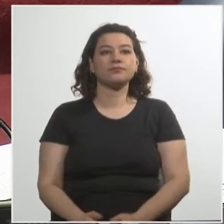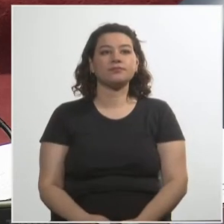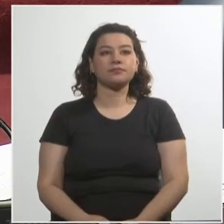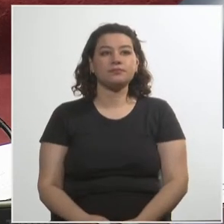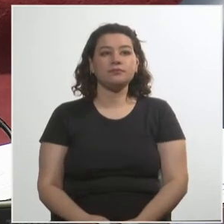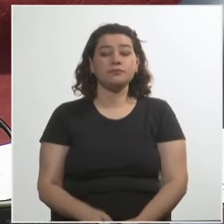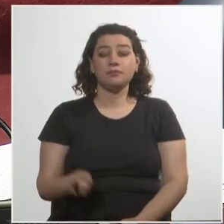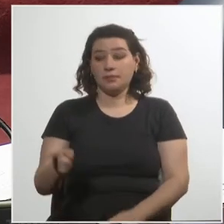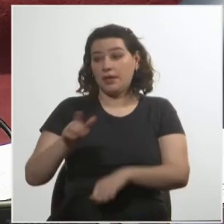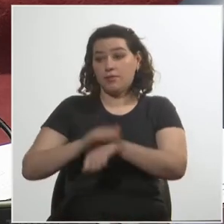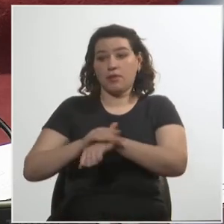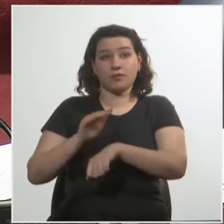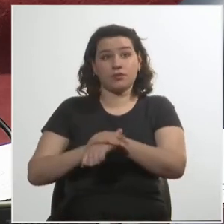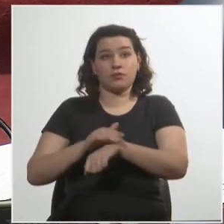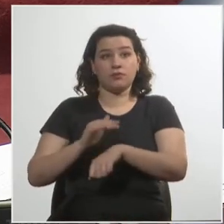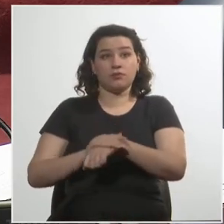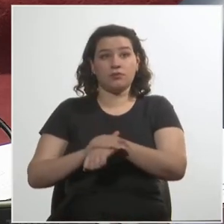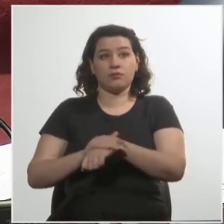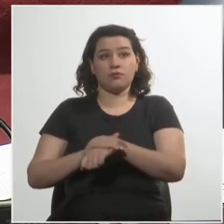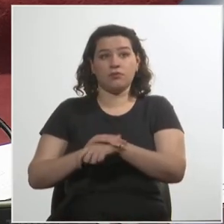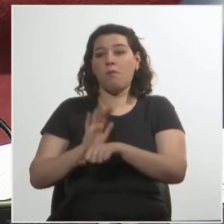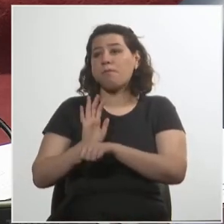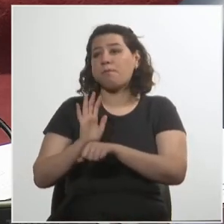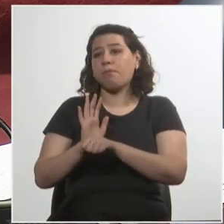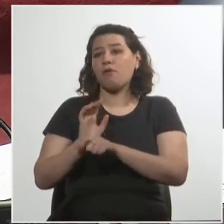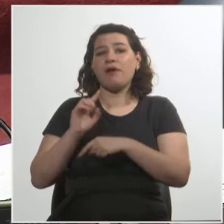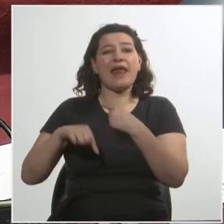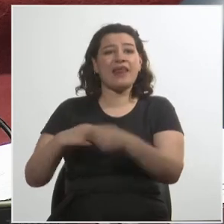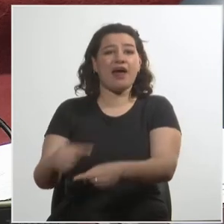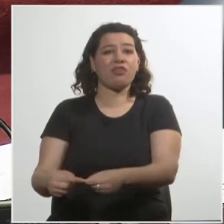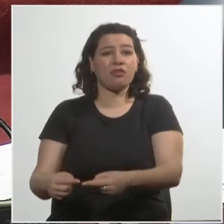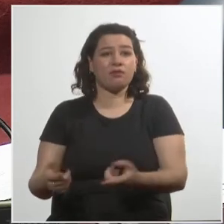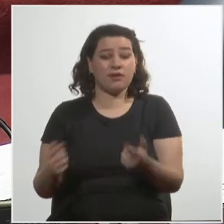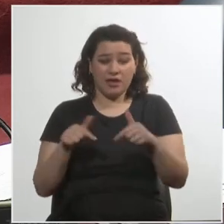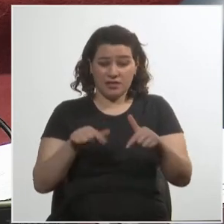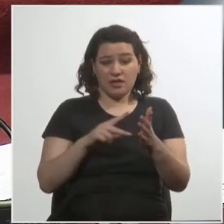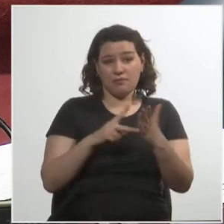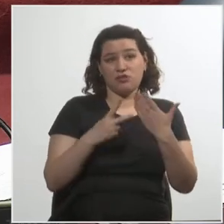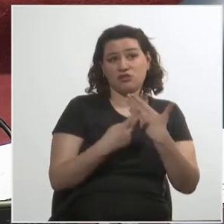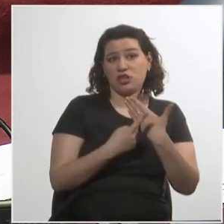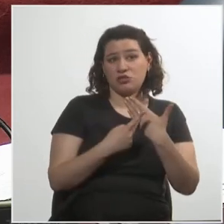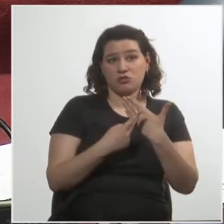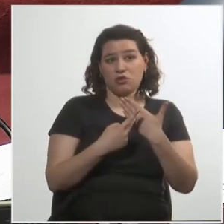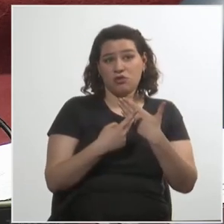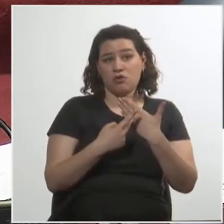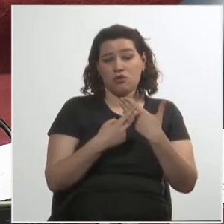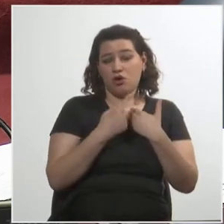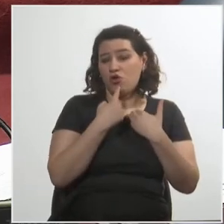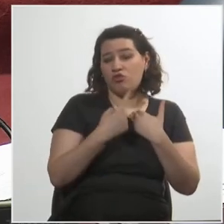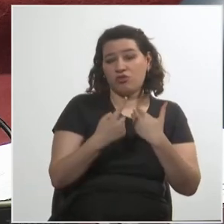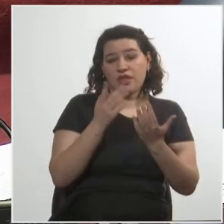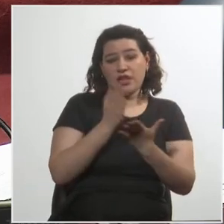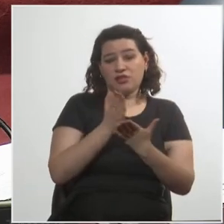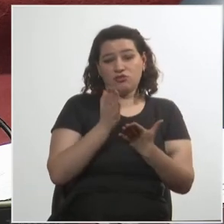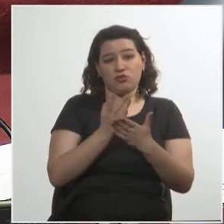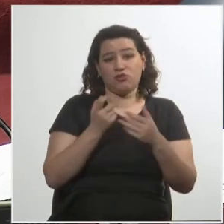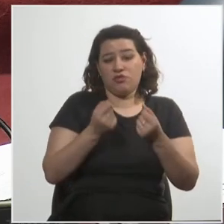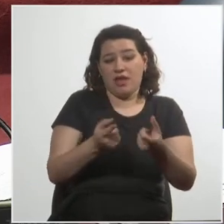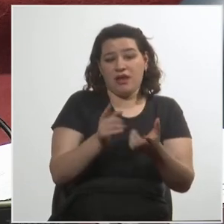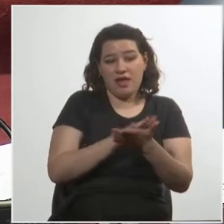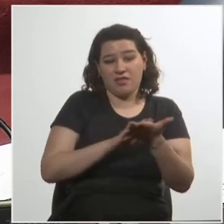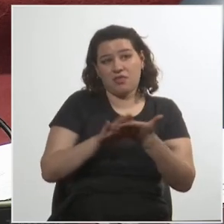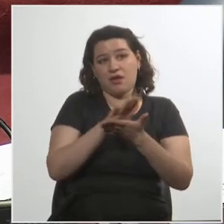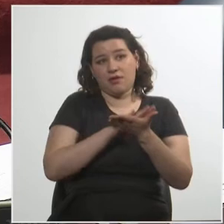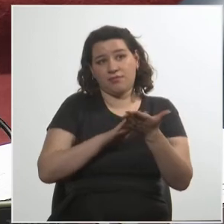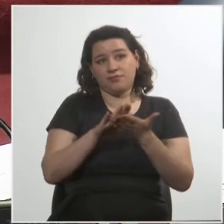en ese momento se transformó en hereditario y este proyecto No consagra ese derecho a ningún beneficiario